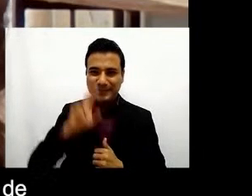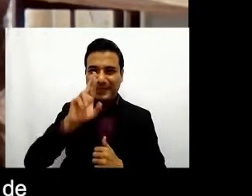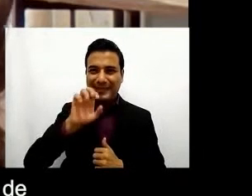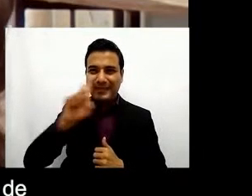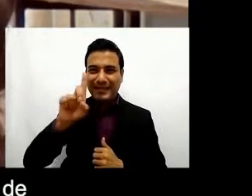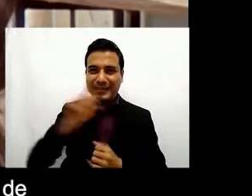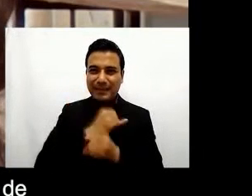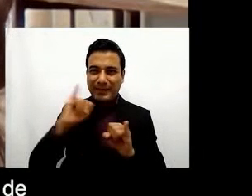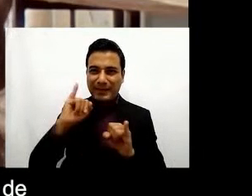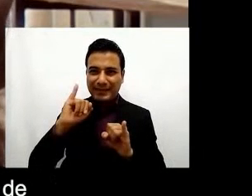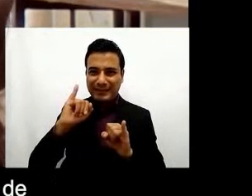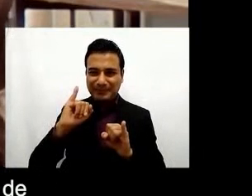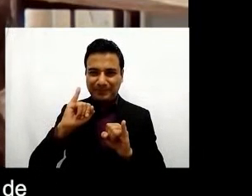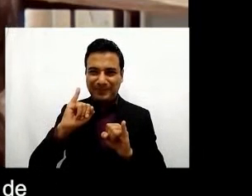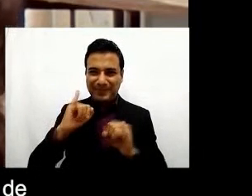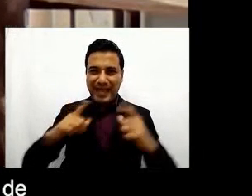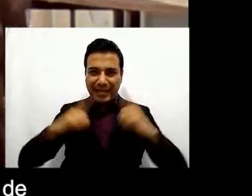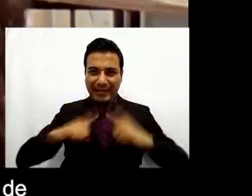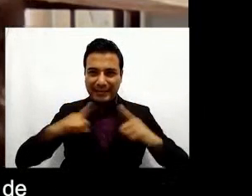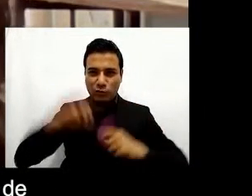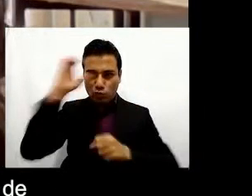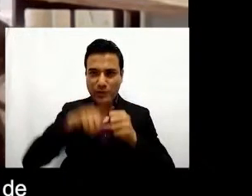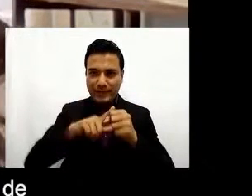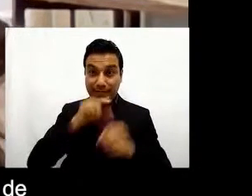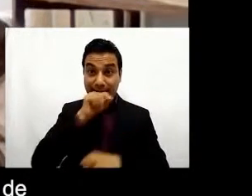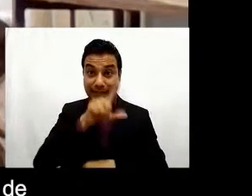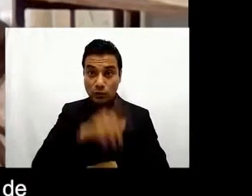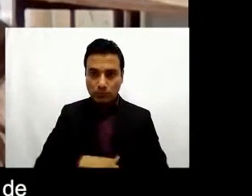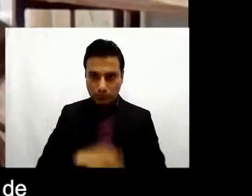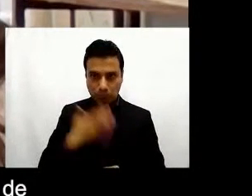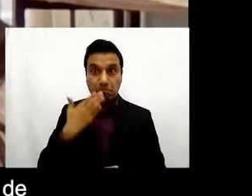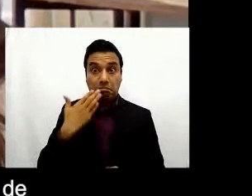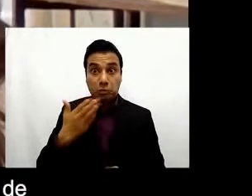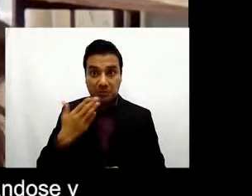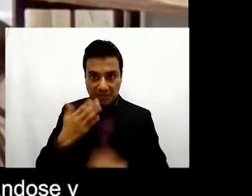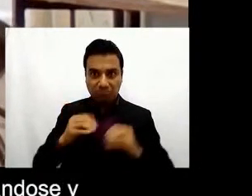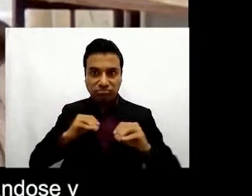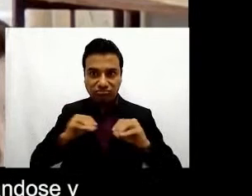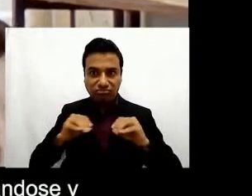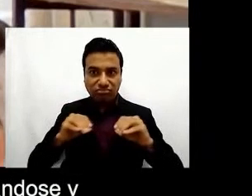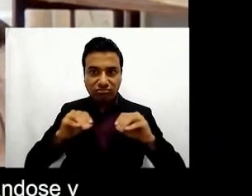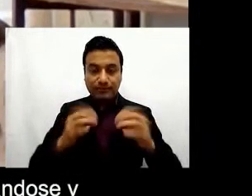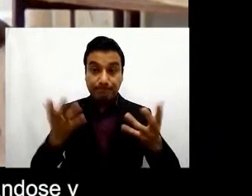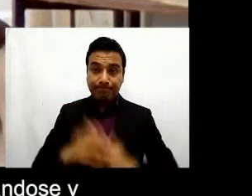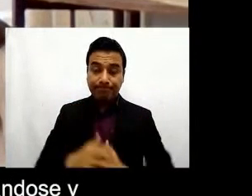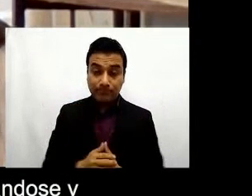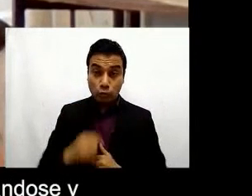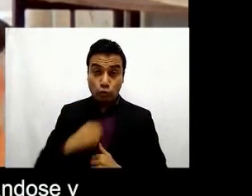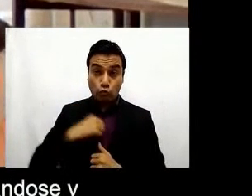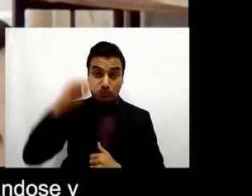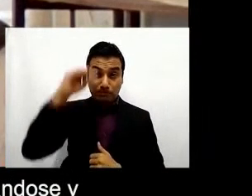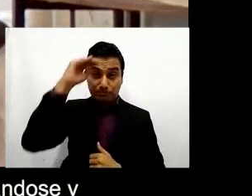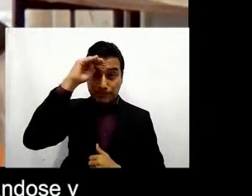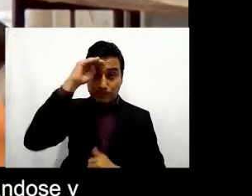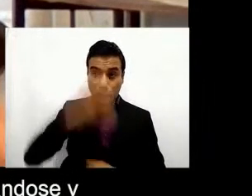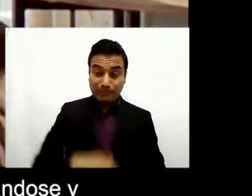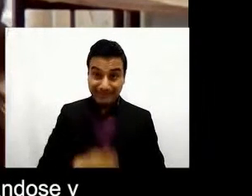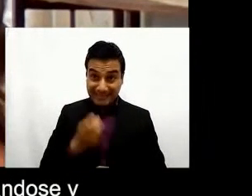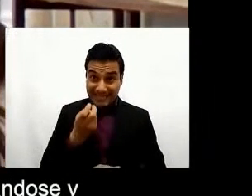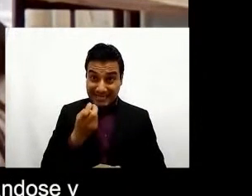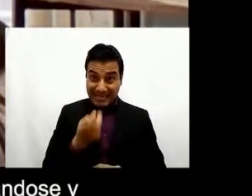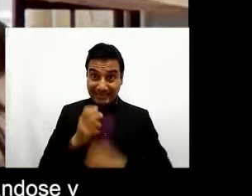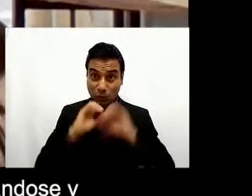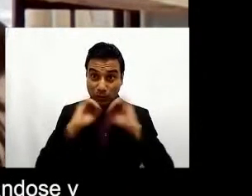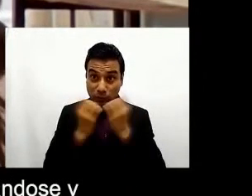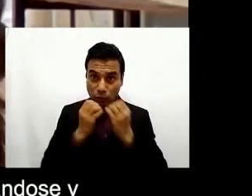de agentes culturales de Jalisco. Y en ese sentido yo creo que es fundamental que esta organización y